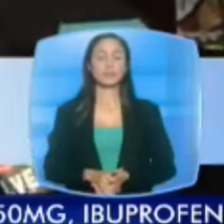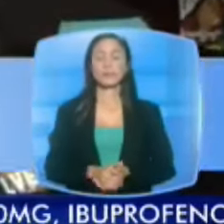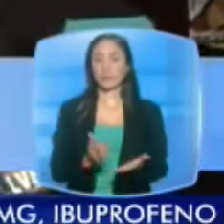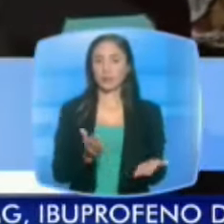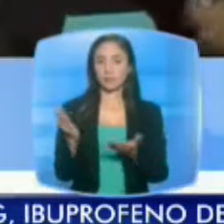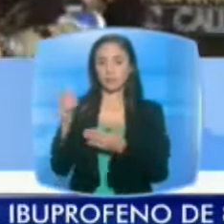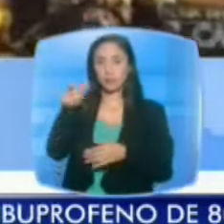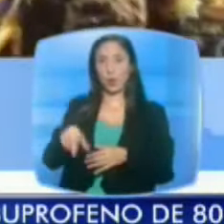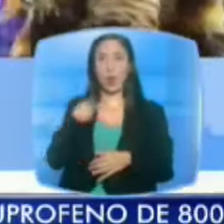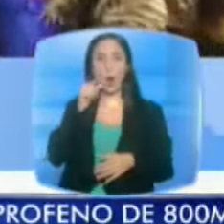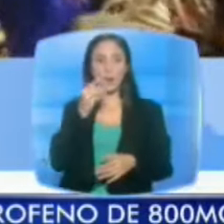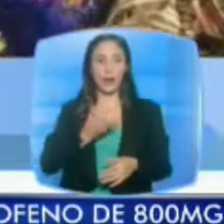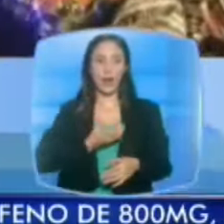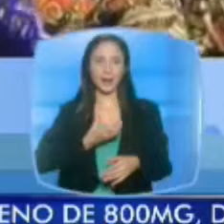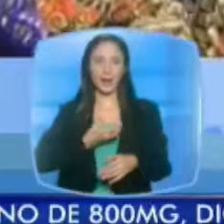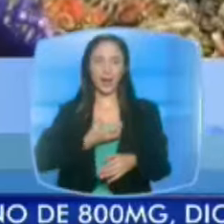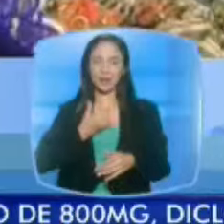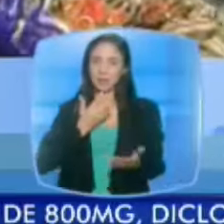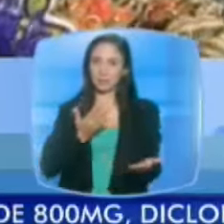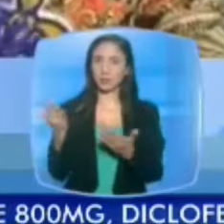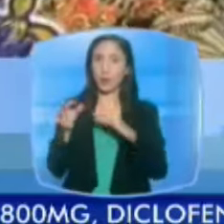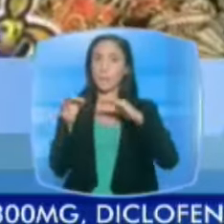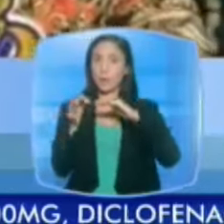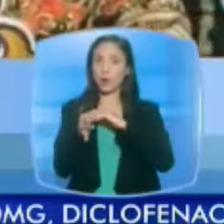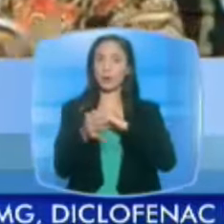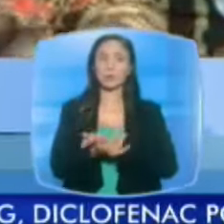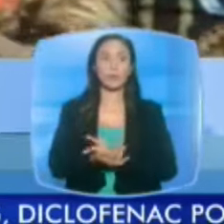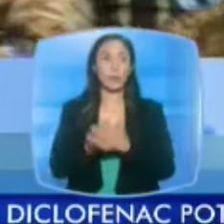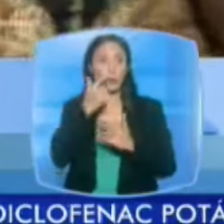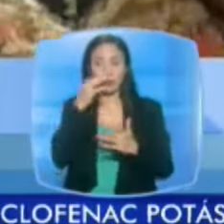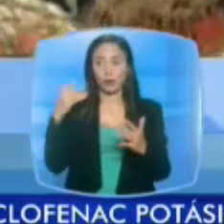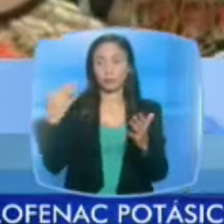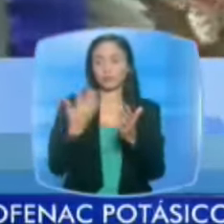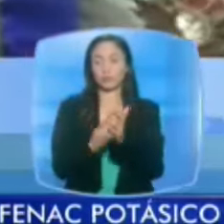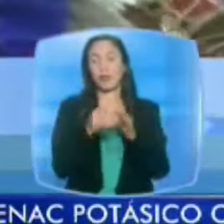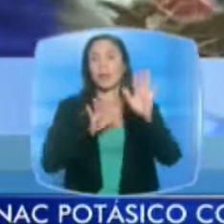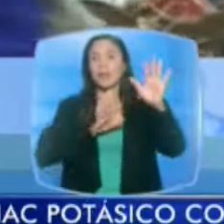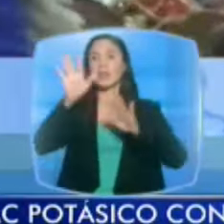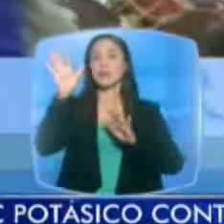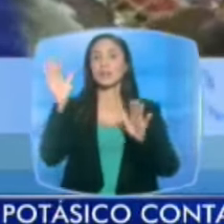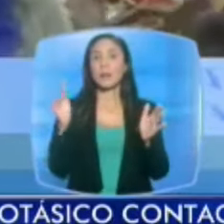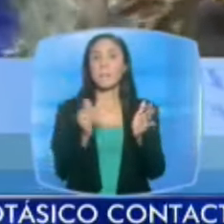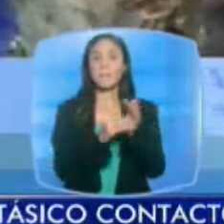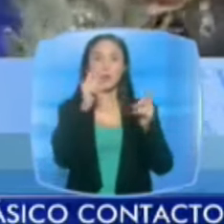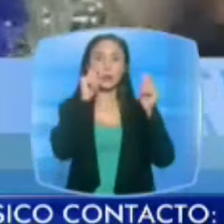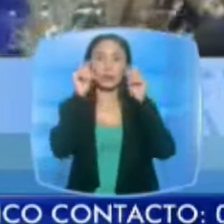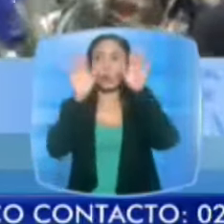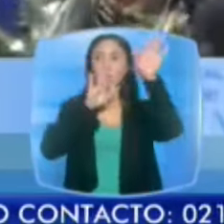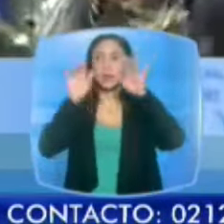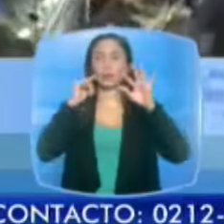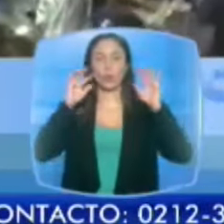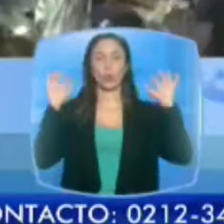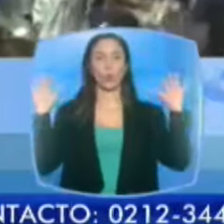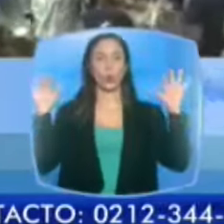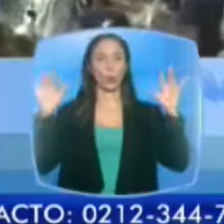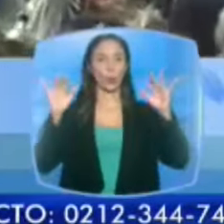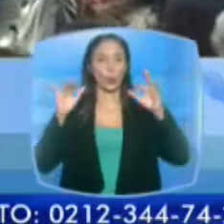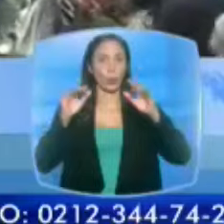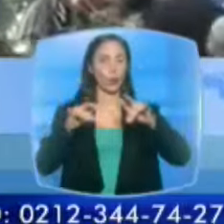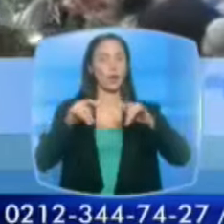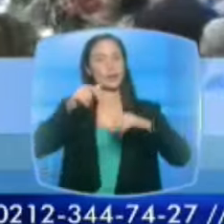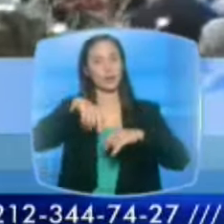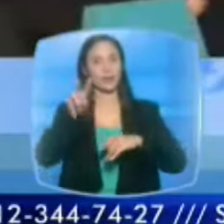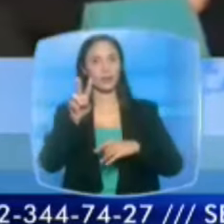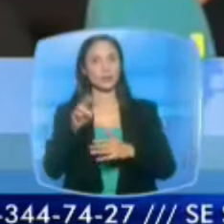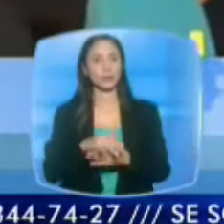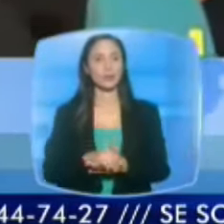Coromoto Lugo, alcalde del municipio callaoense, indicó que esperan recibir más de 15.000 turistas de distintas ciudades de